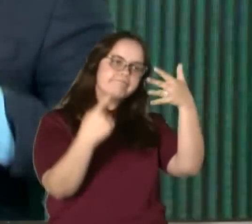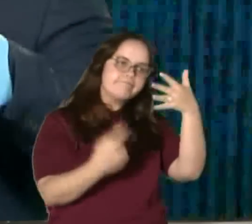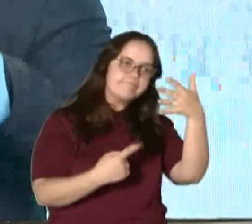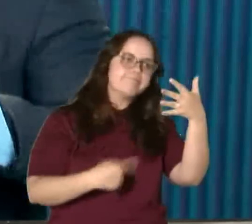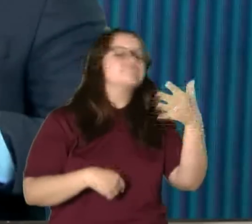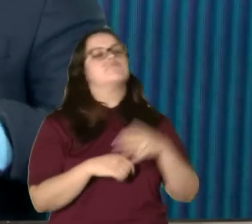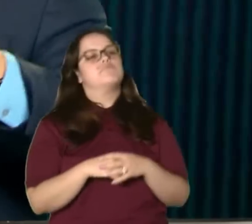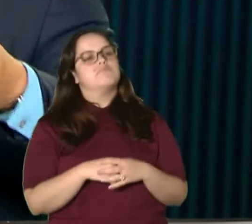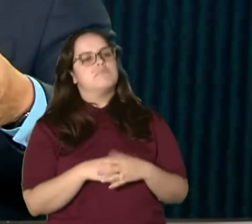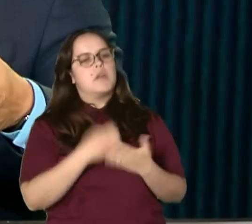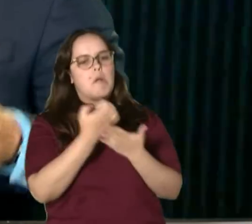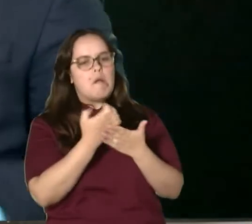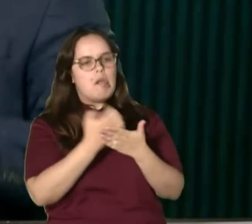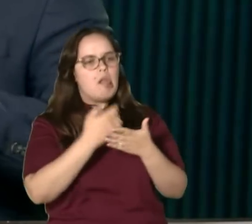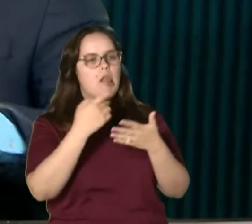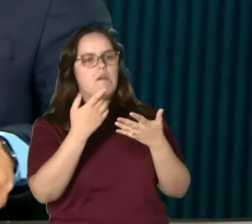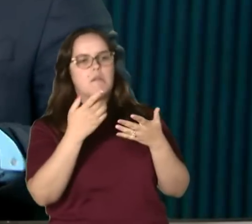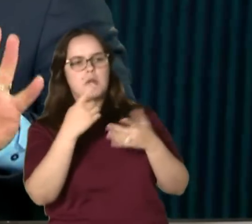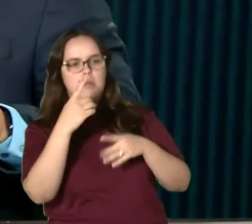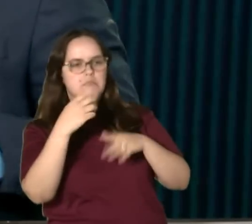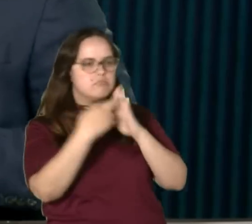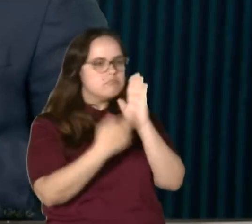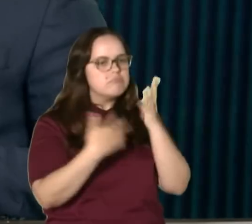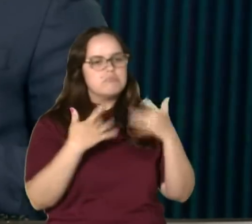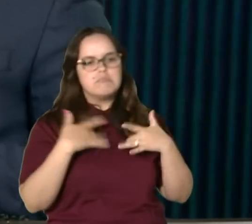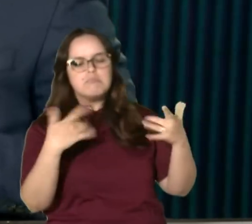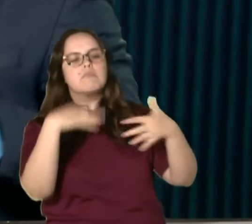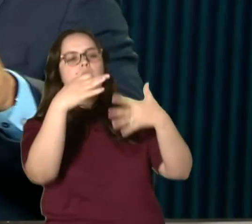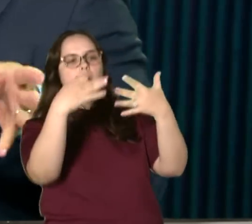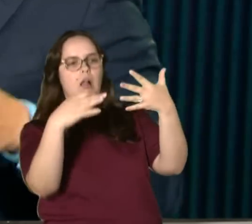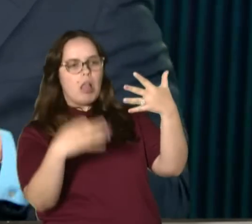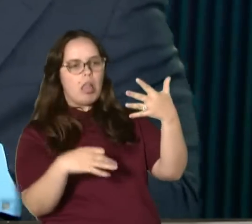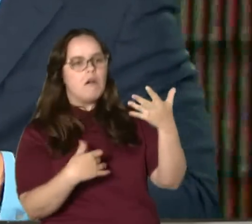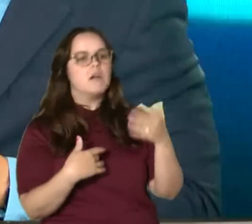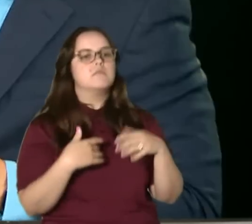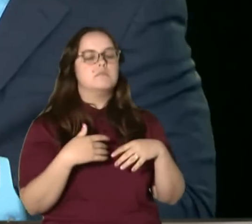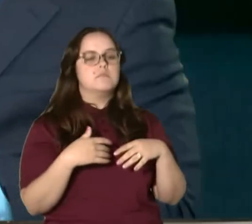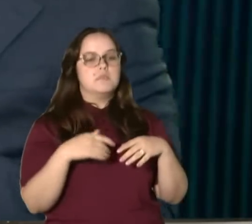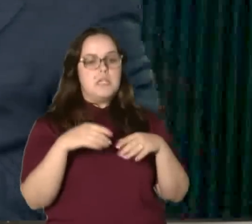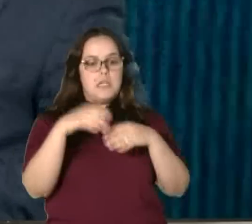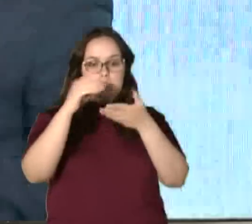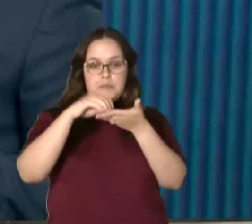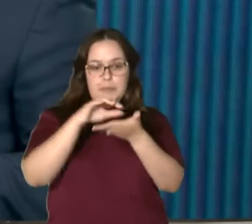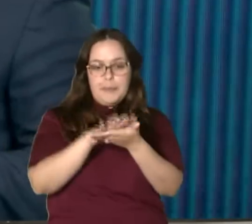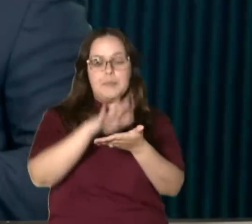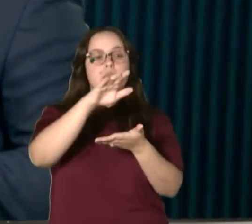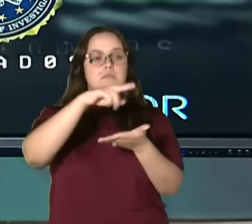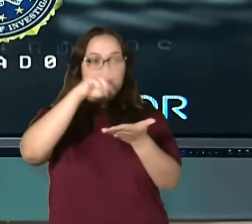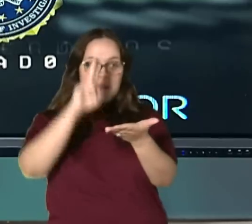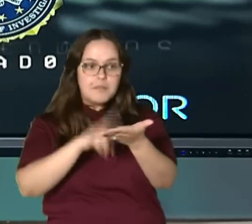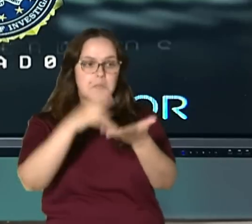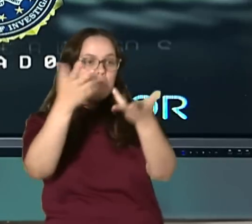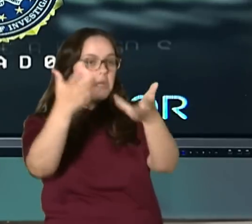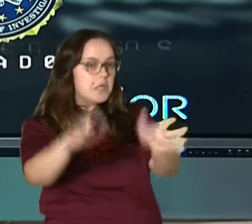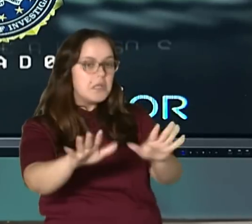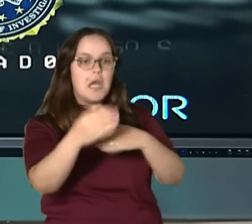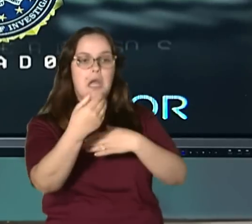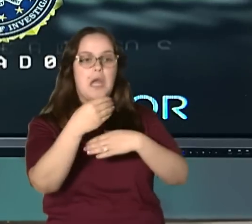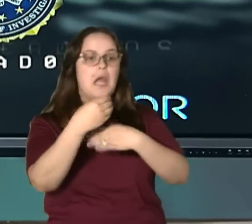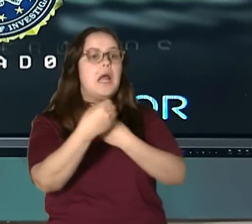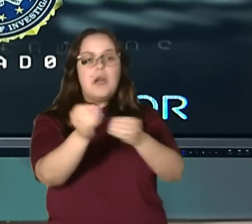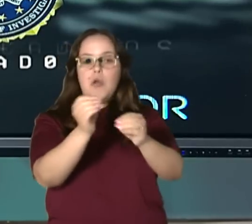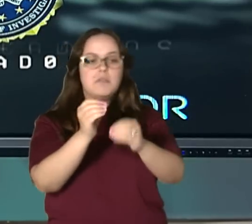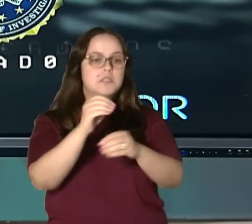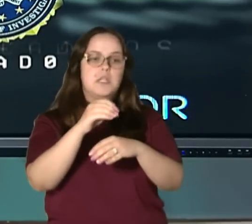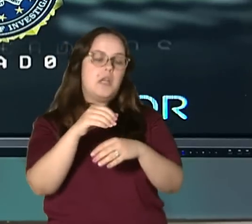se le explica se hace una escritura se firma y ya eso se hace en la misma oficina del abogado sé que es un proceso en la cual pues